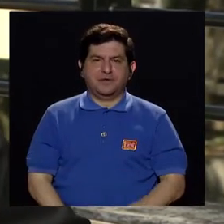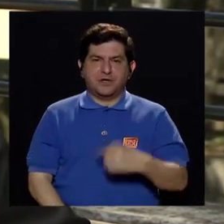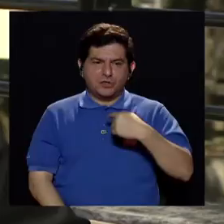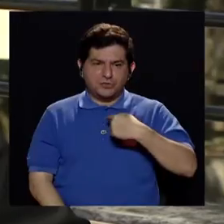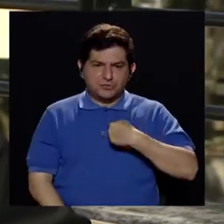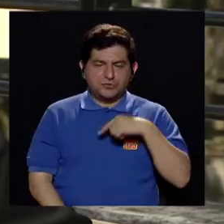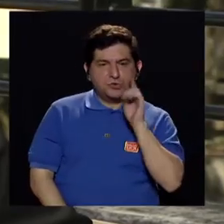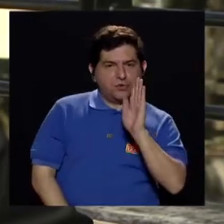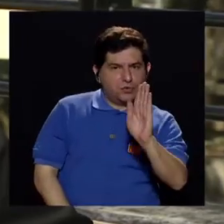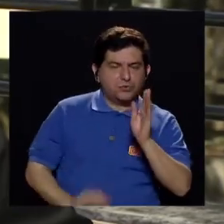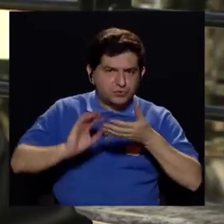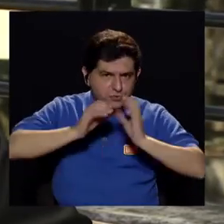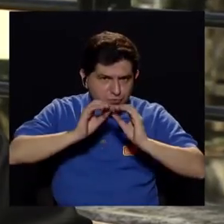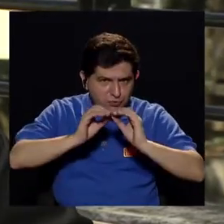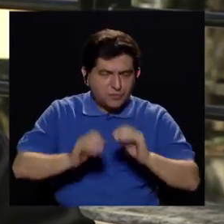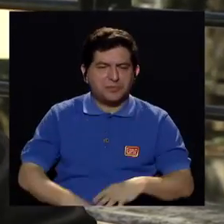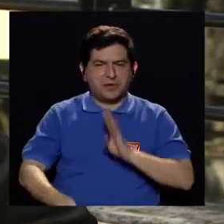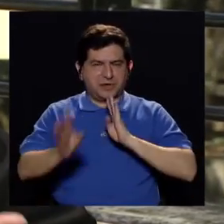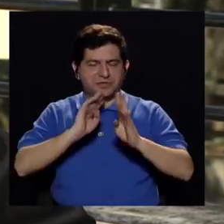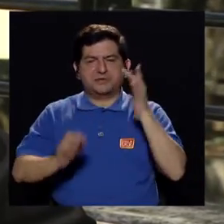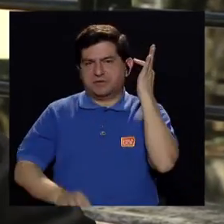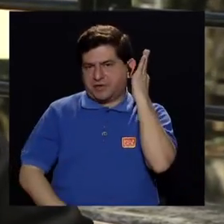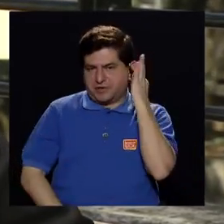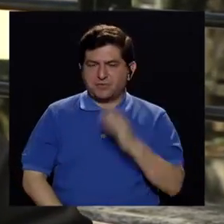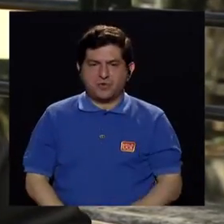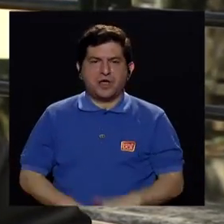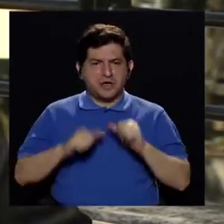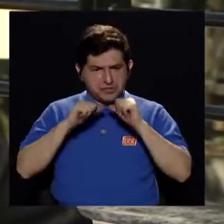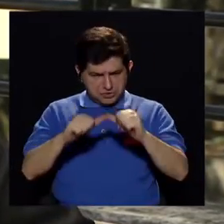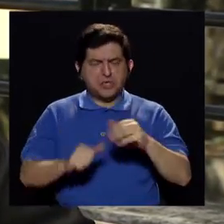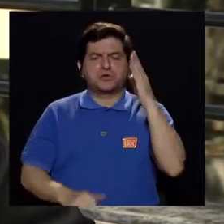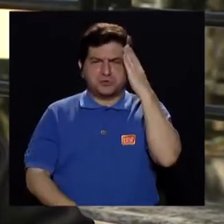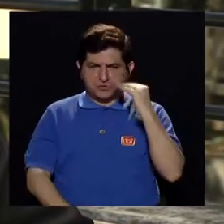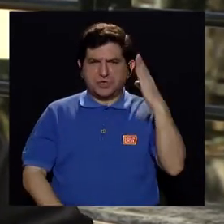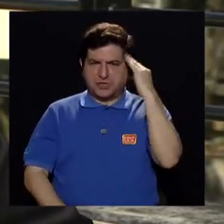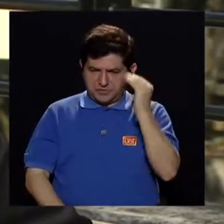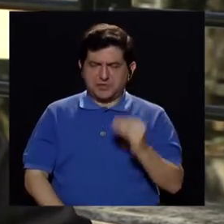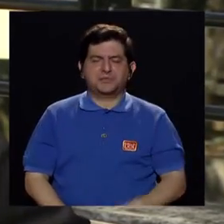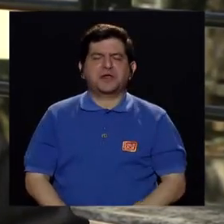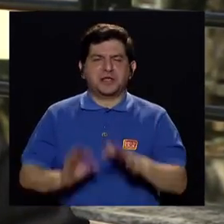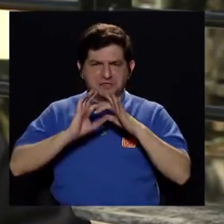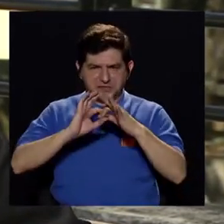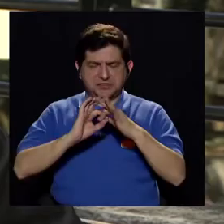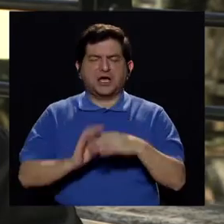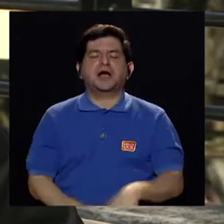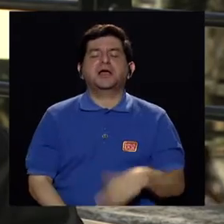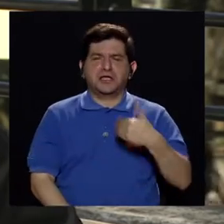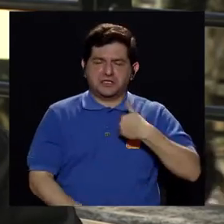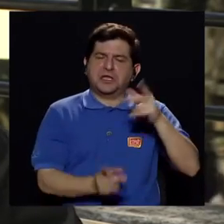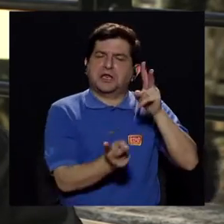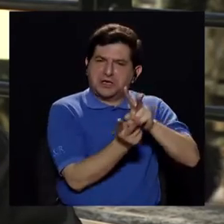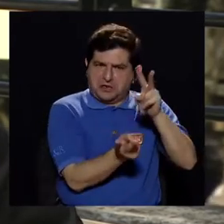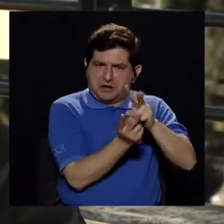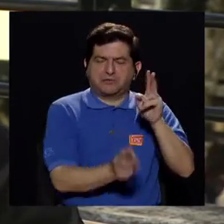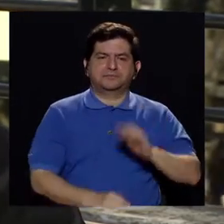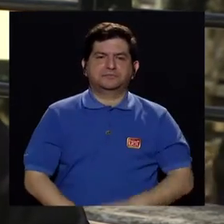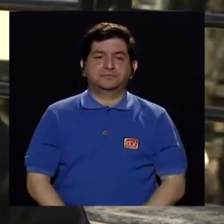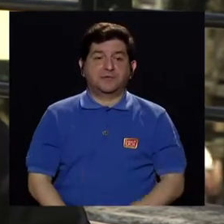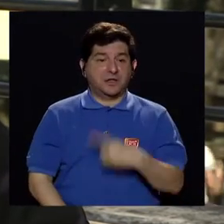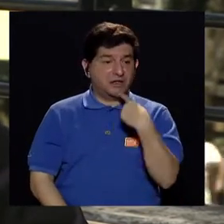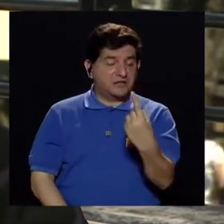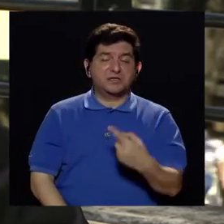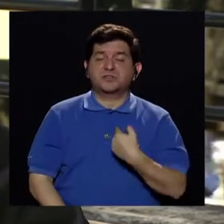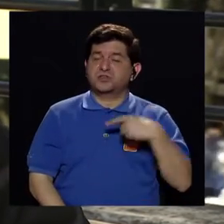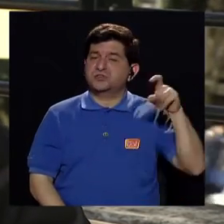tus datos, me voy a referir a aquellas mujeres que la siguen viviendo y la siguen practicando. Entonces, son mujeres que dicen, mira,